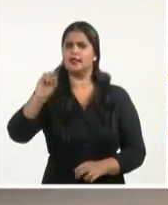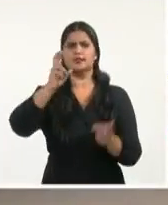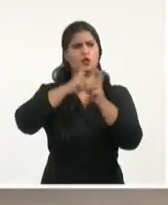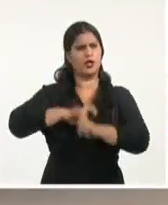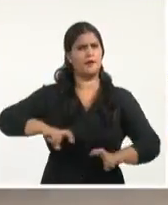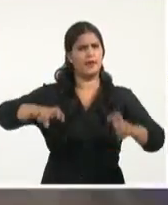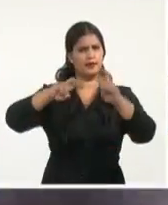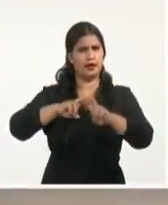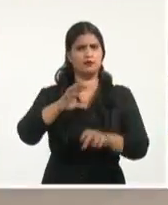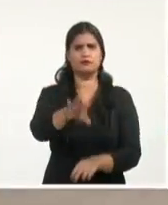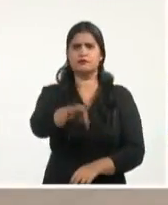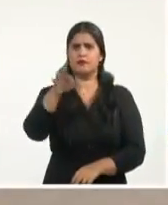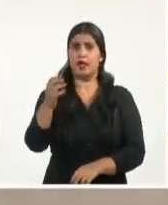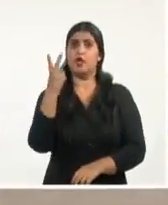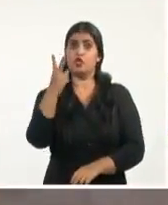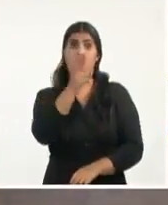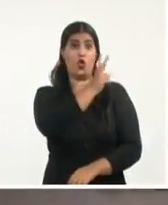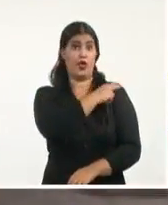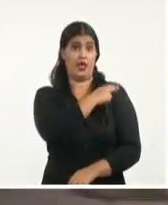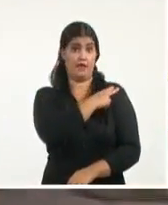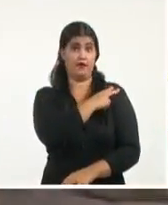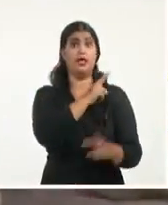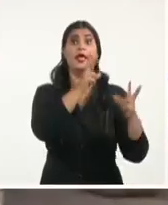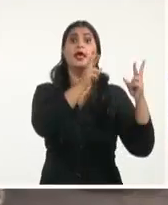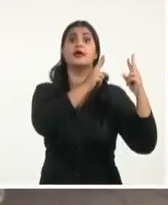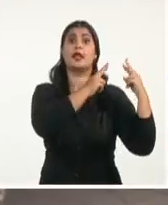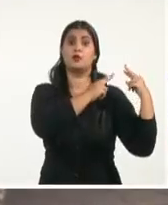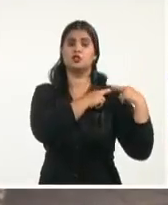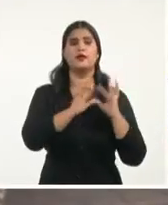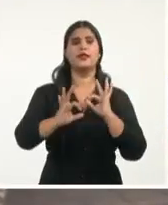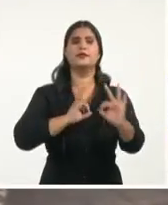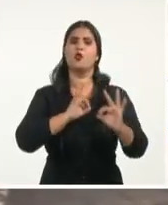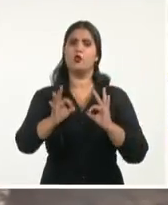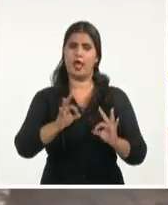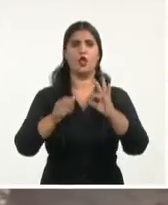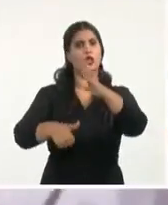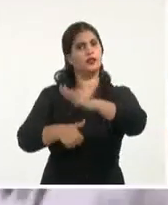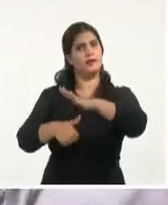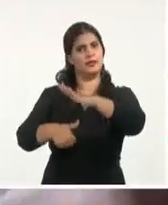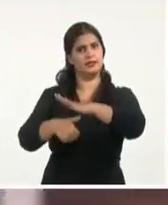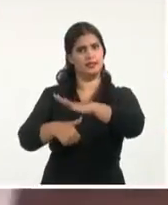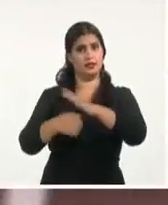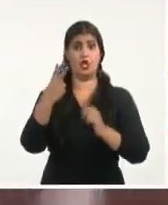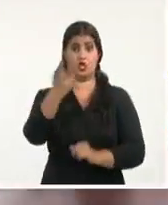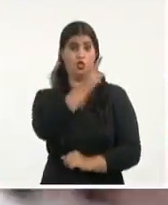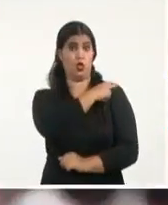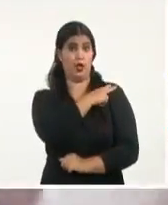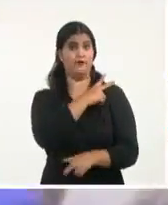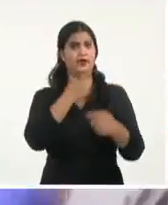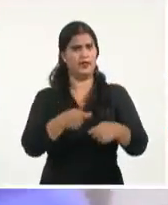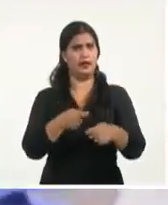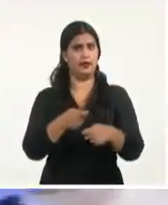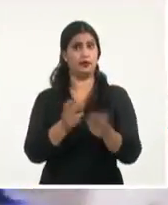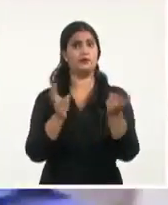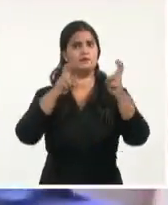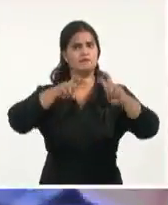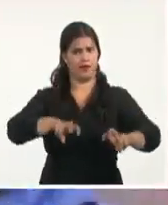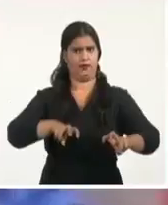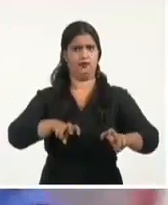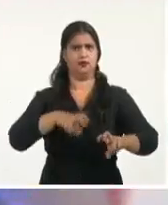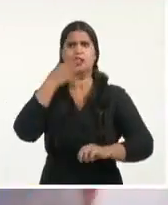2 jefes policiales responsables de la seguridad presidencial a dar su versión ante el Tribunal de Primera Instancia de Puerto Príncipe.